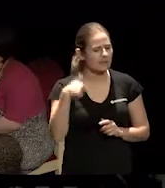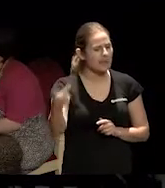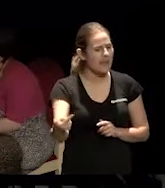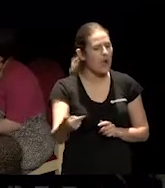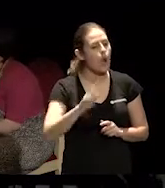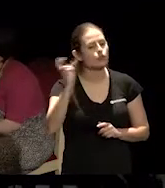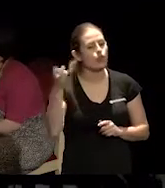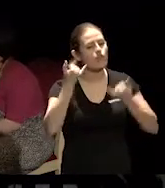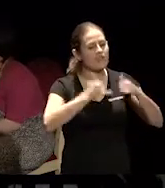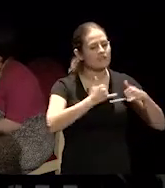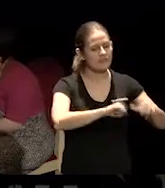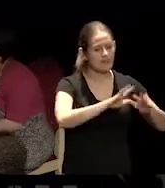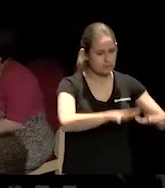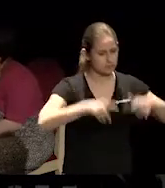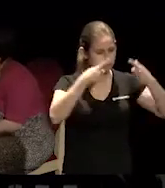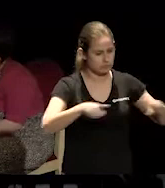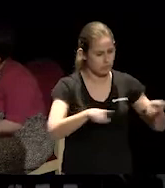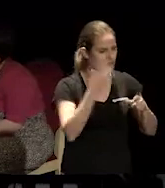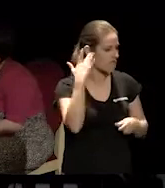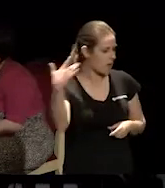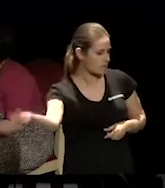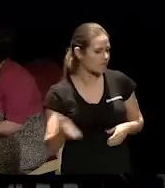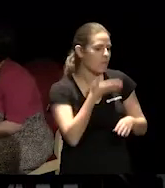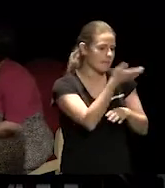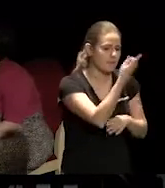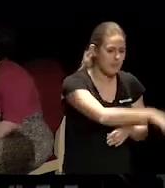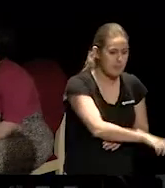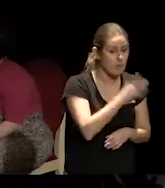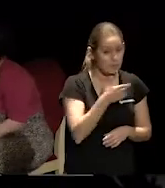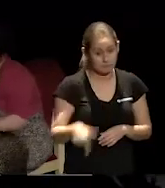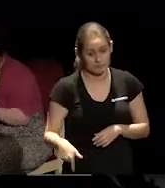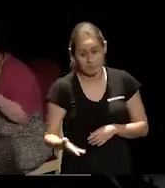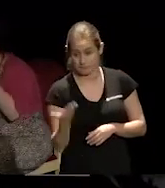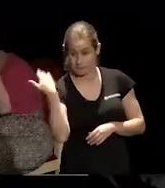festival más grande que hay allí. Vinieron al concierto, nos vieron y dijeron, ala, para adentro.